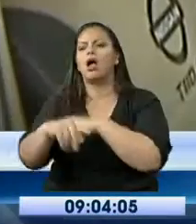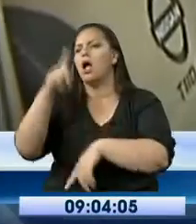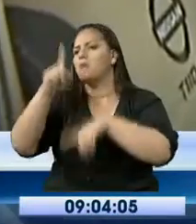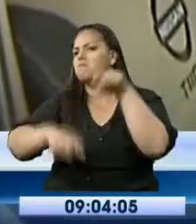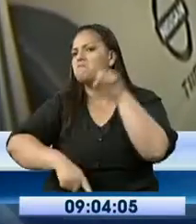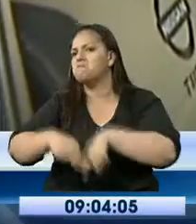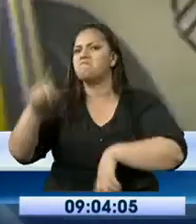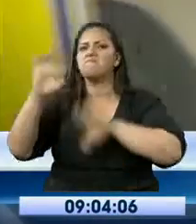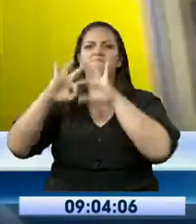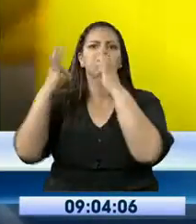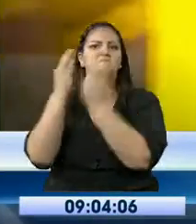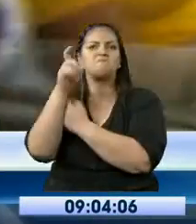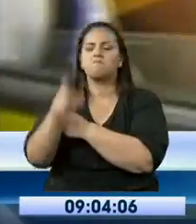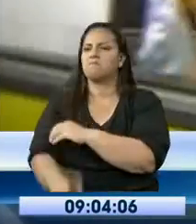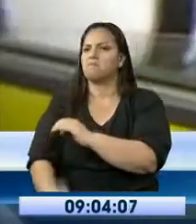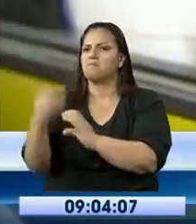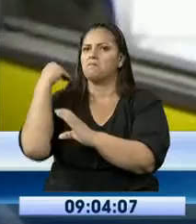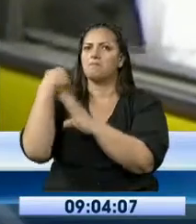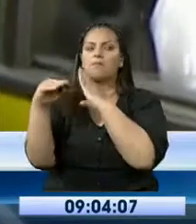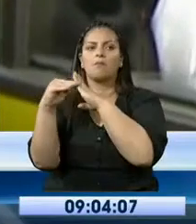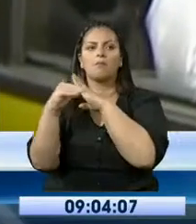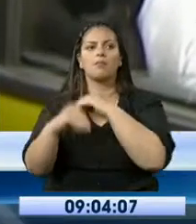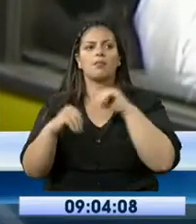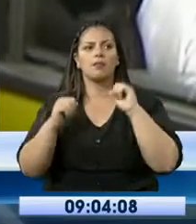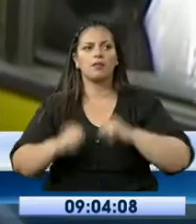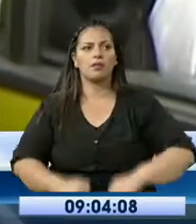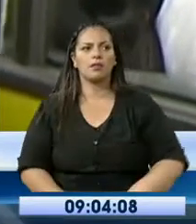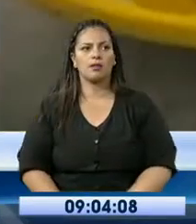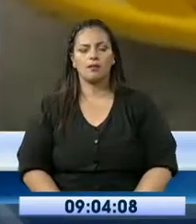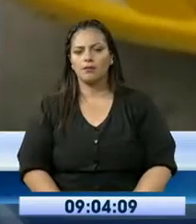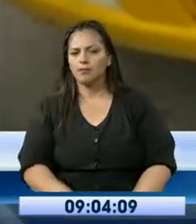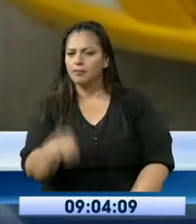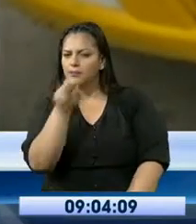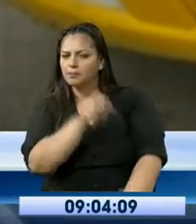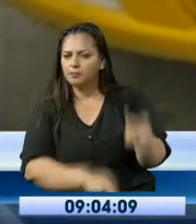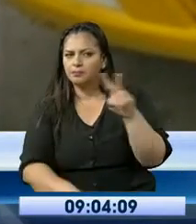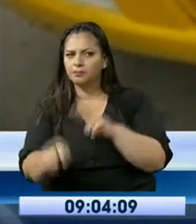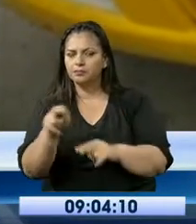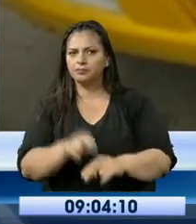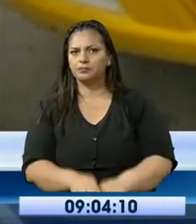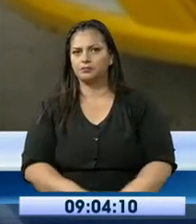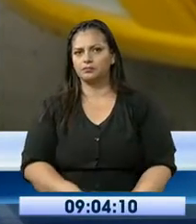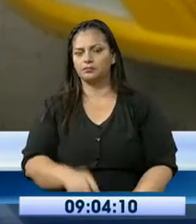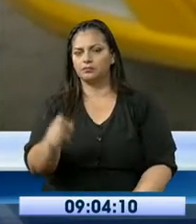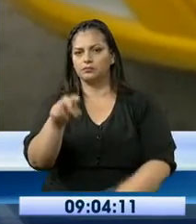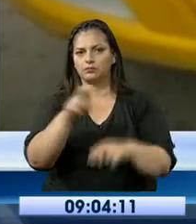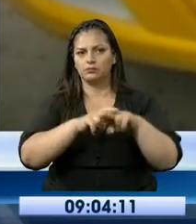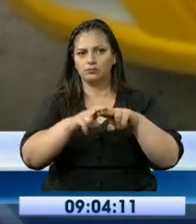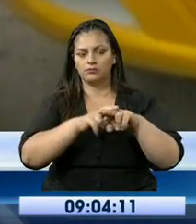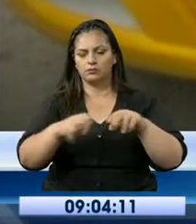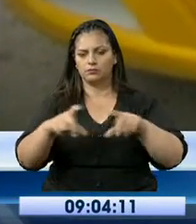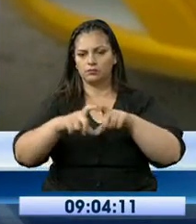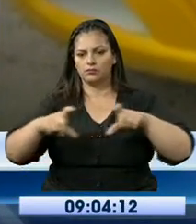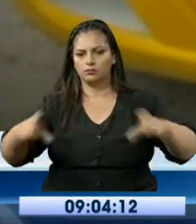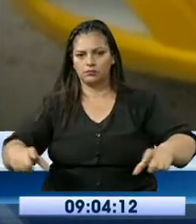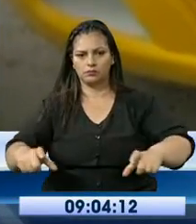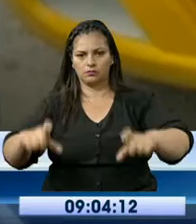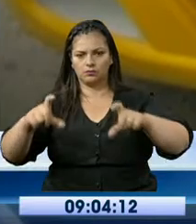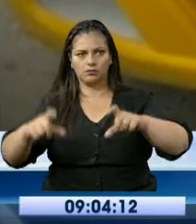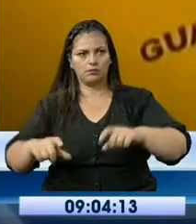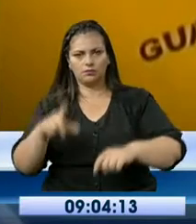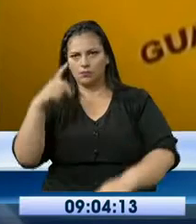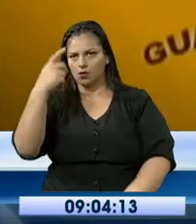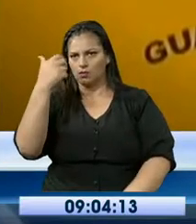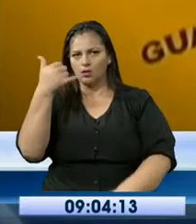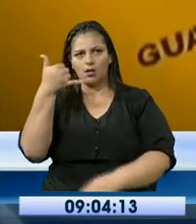Unión de Taxistas del Guayas acota qué más debe verificar el usuario. Cuando alguien tome un taxi, que revise la placa de la unidad,